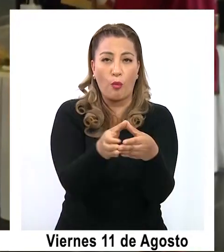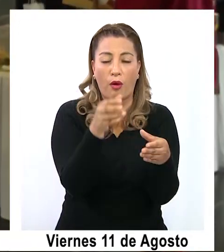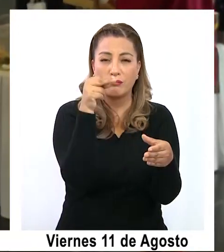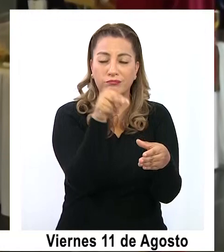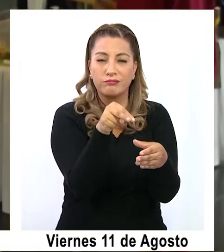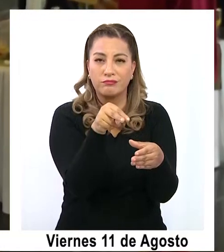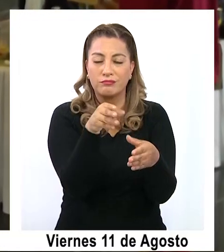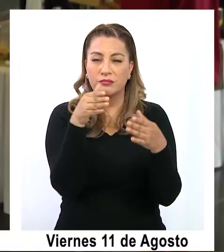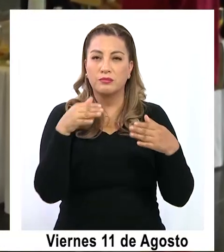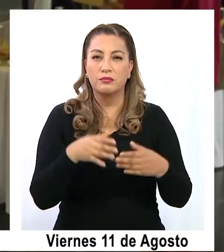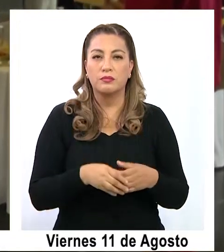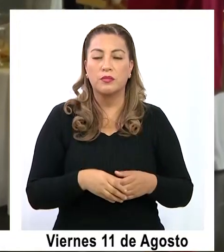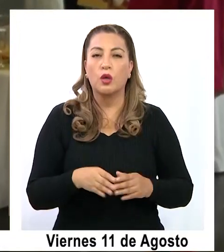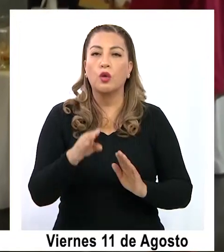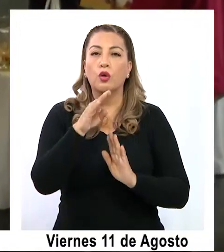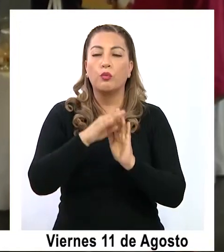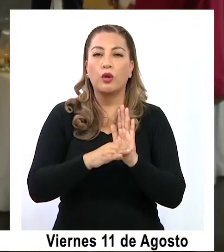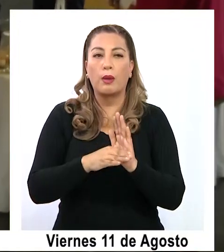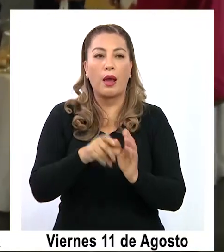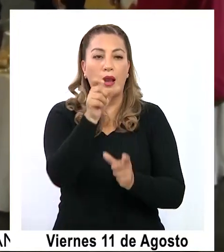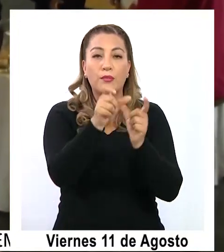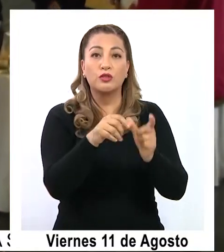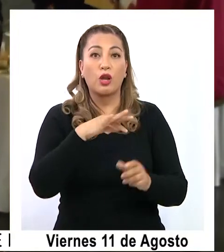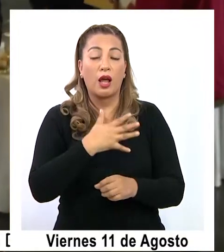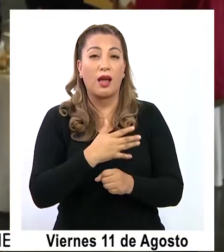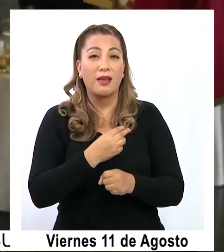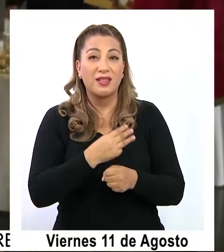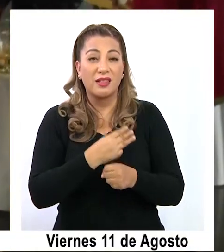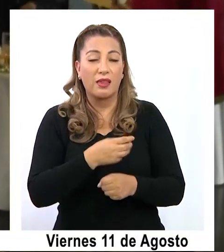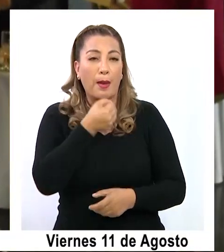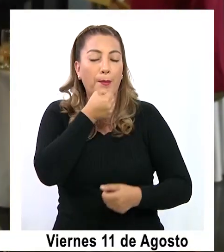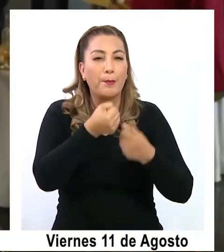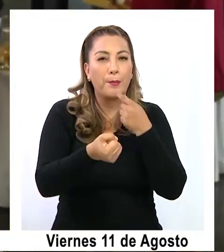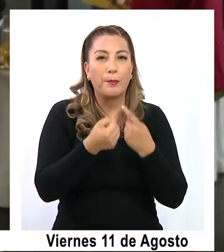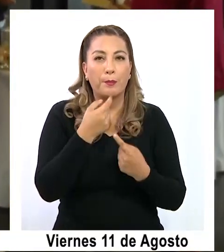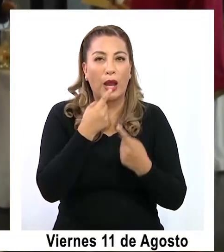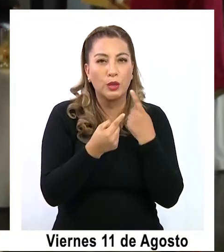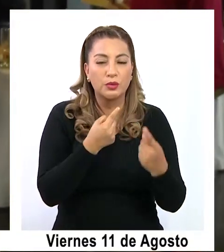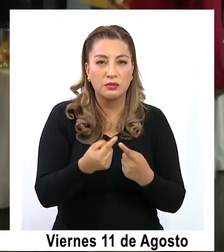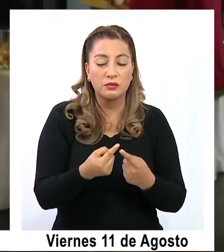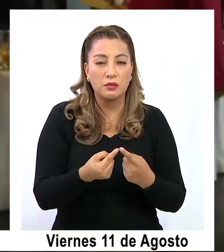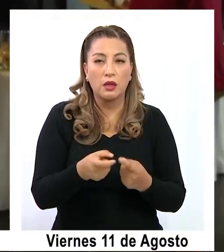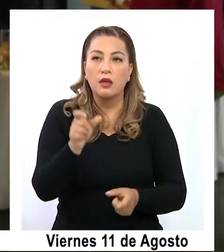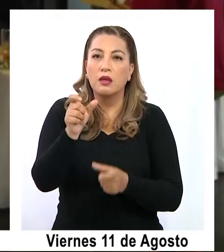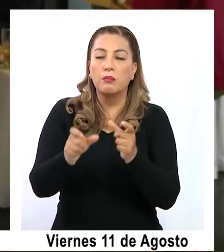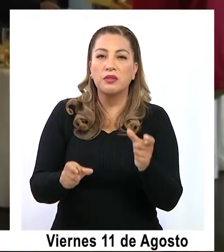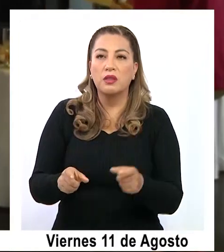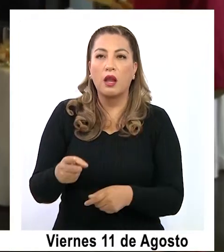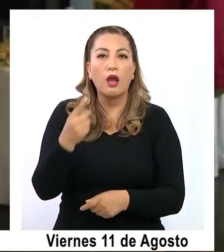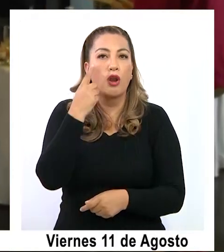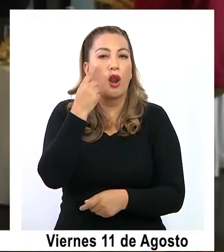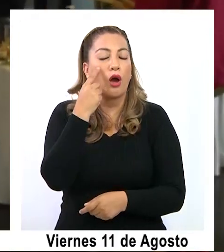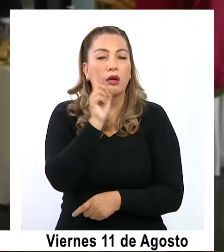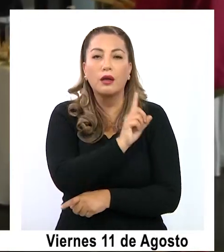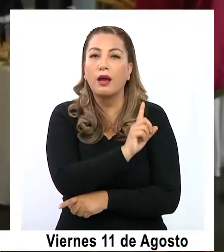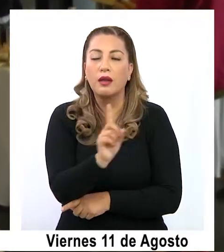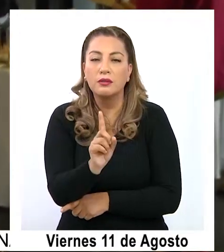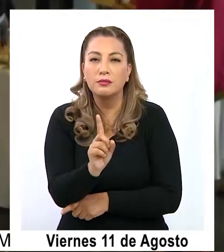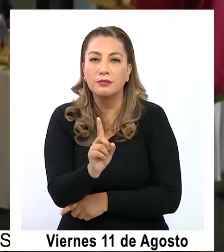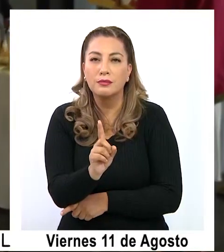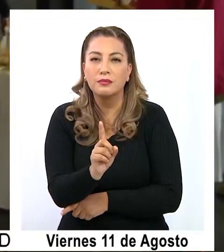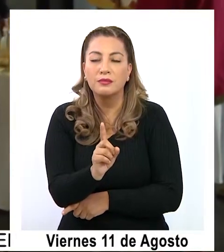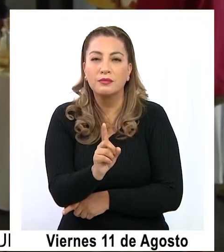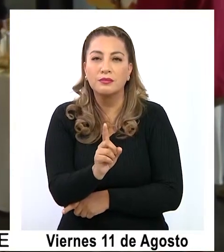un programa de entrevistas con invitados de renombre y gente que no es conocida tal vez